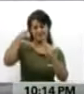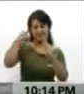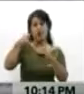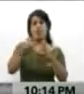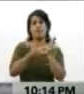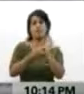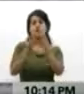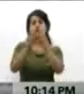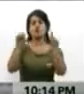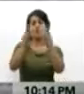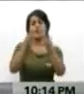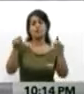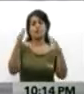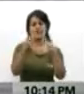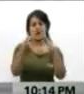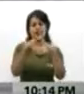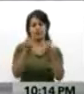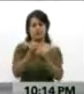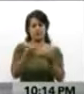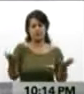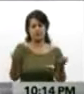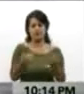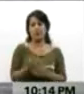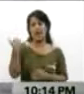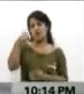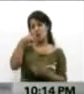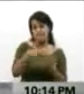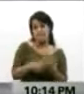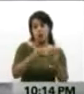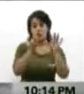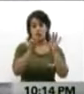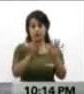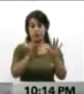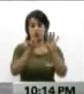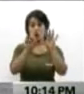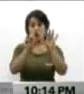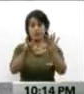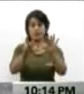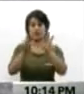habitacionales. En 1986 se construyeron en el país